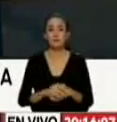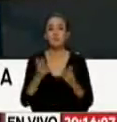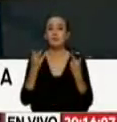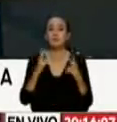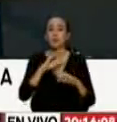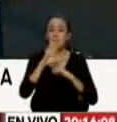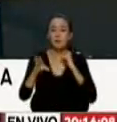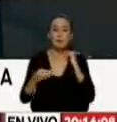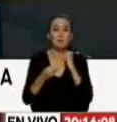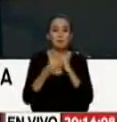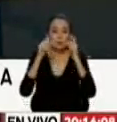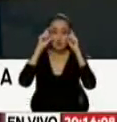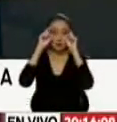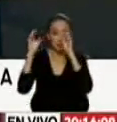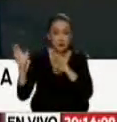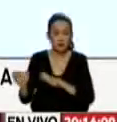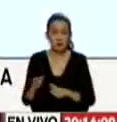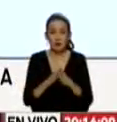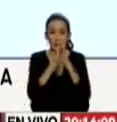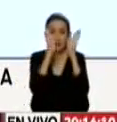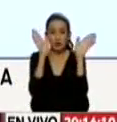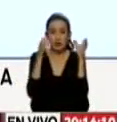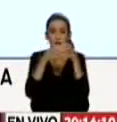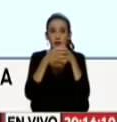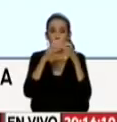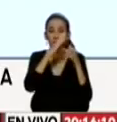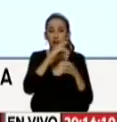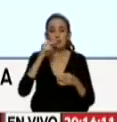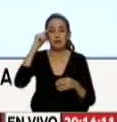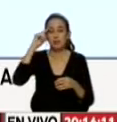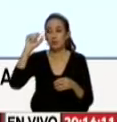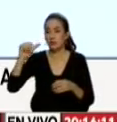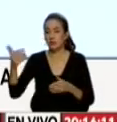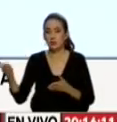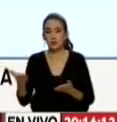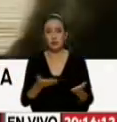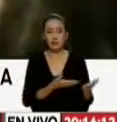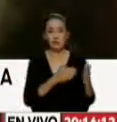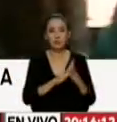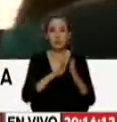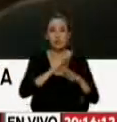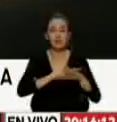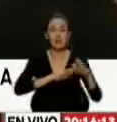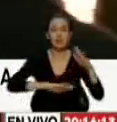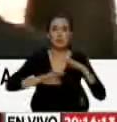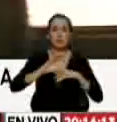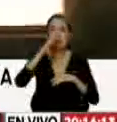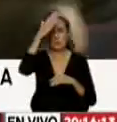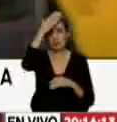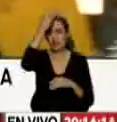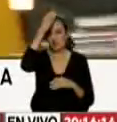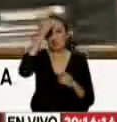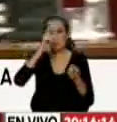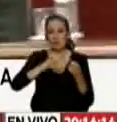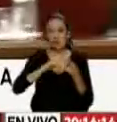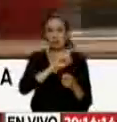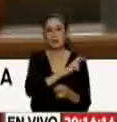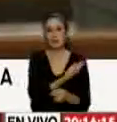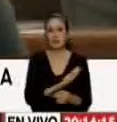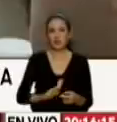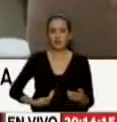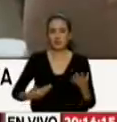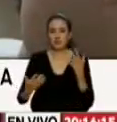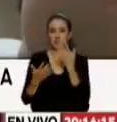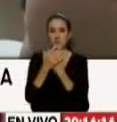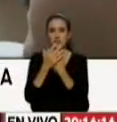acciones de la Fiscalía, que abrió una investigación previa contra Rafael Correa y otros funcionarios de su mandato, como Jorge Glass, ex vicepresidente y actualmente